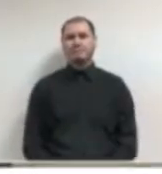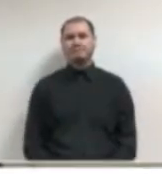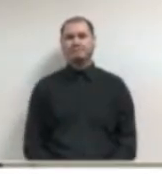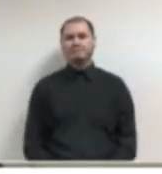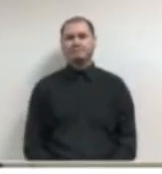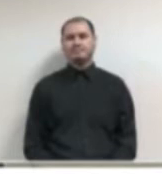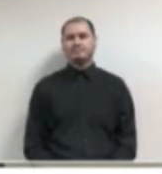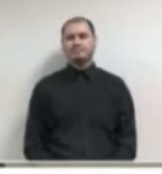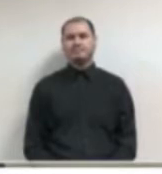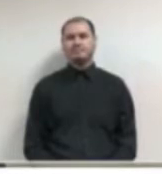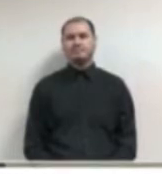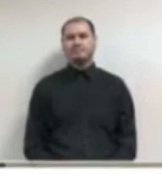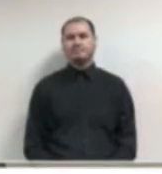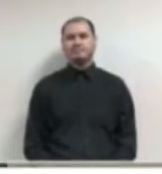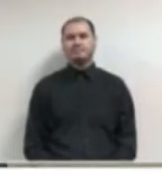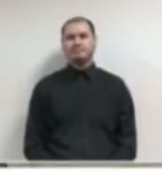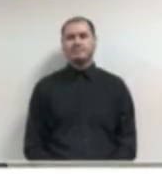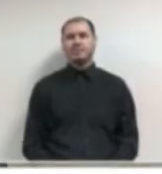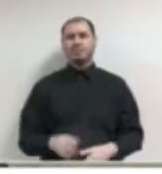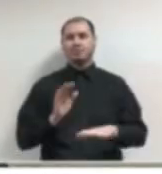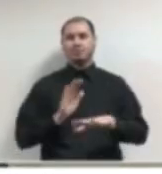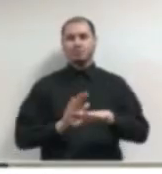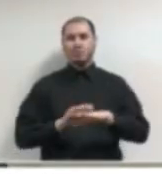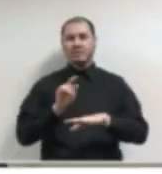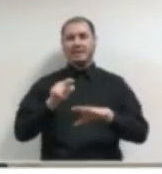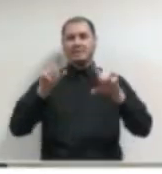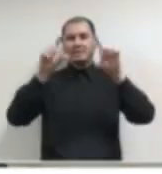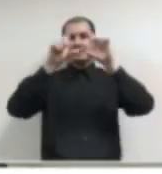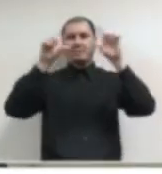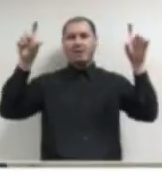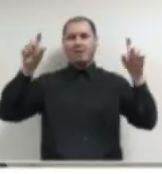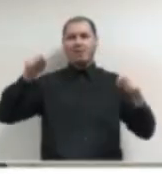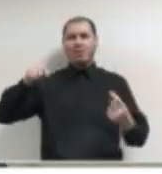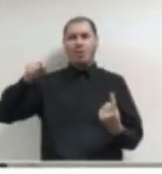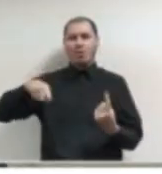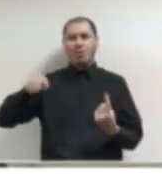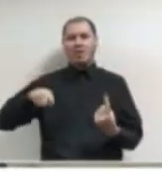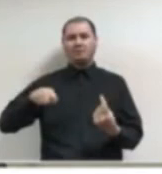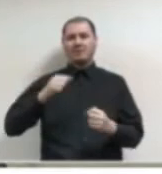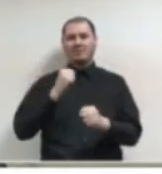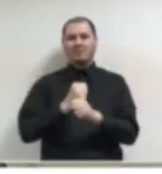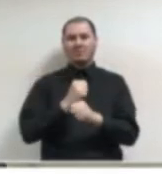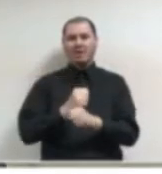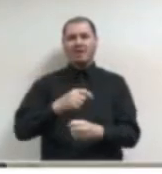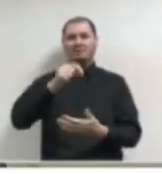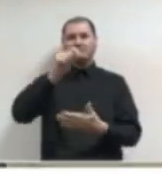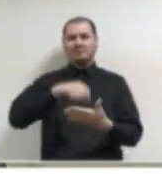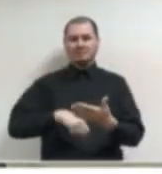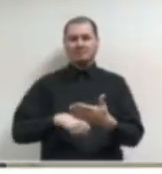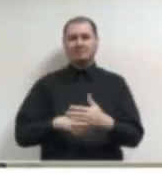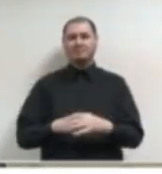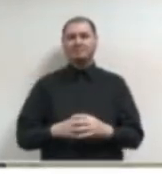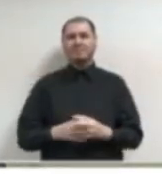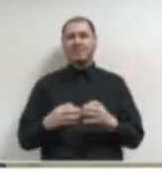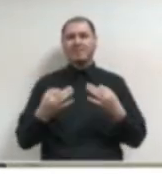tribunales. A ese respecto, los jueces de primera instancia de los fueros civil y comercial, laboral y de la niñez y la adolescencia de todo el país deberán